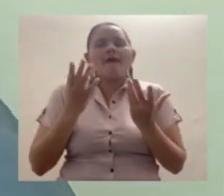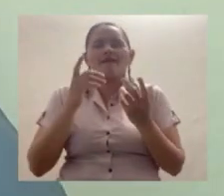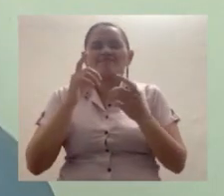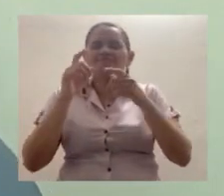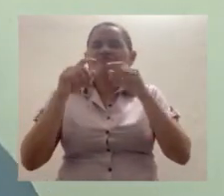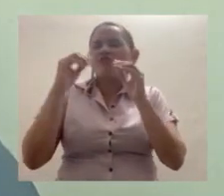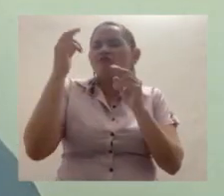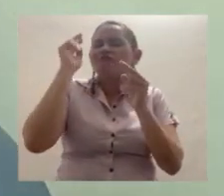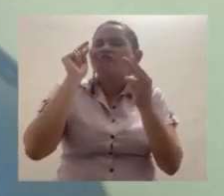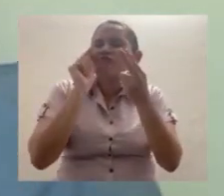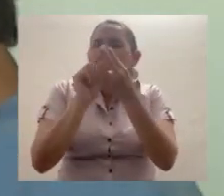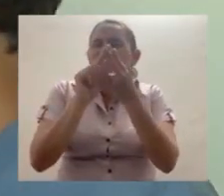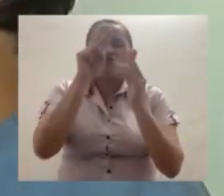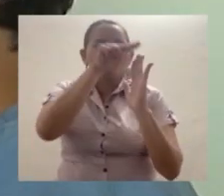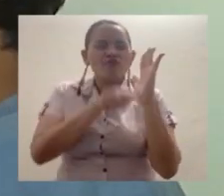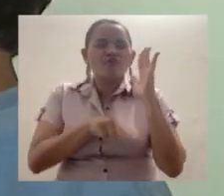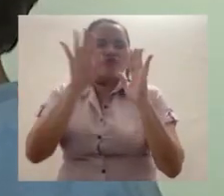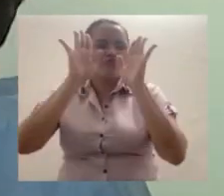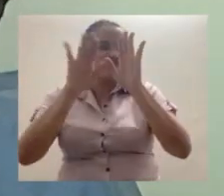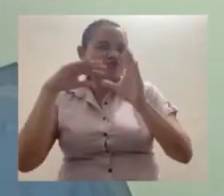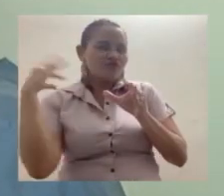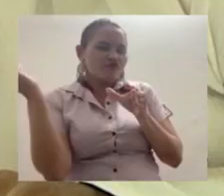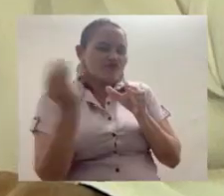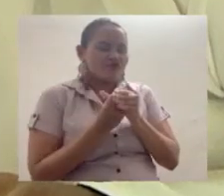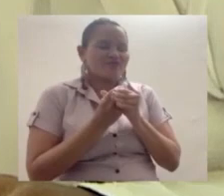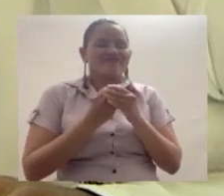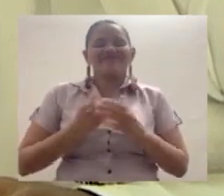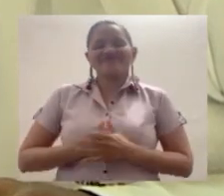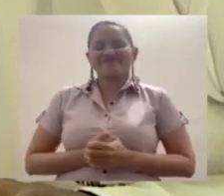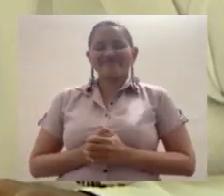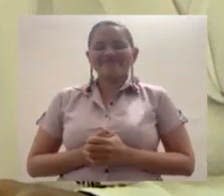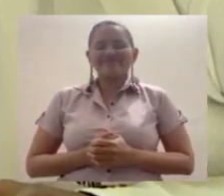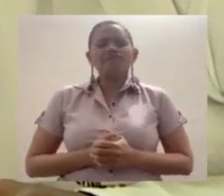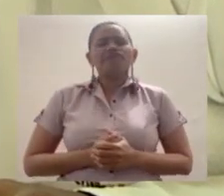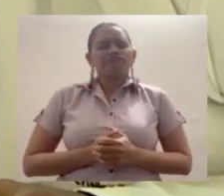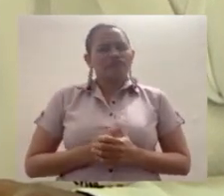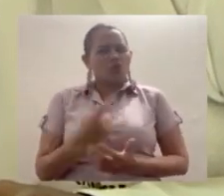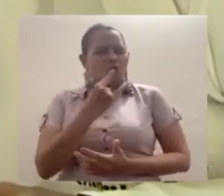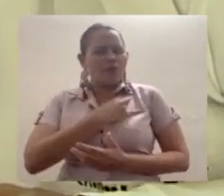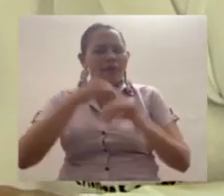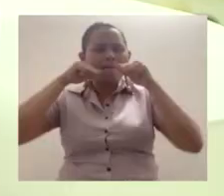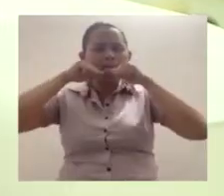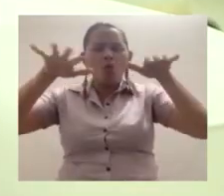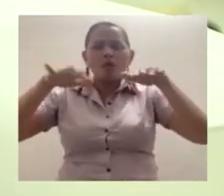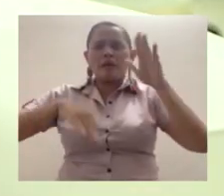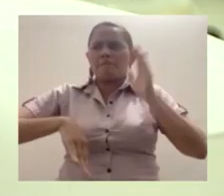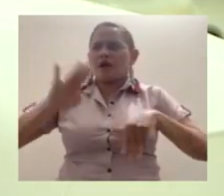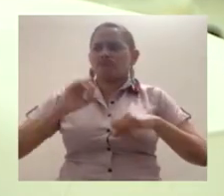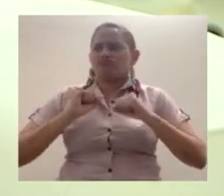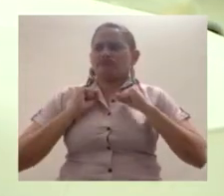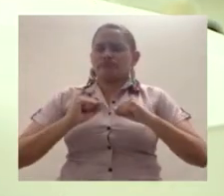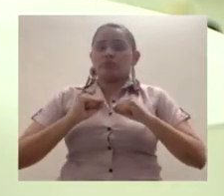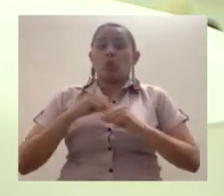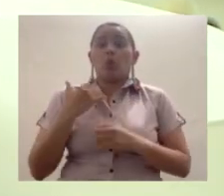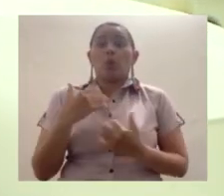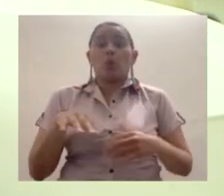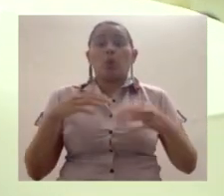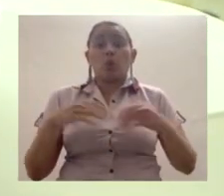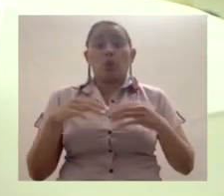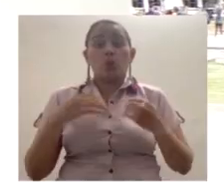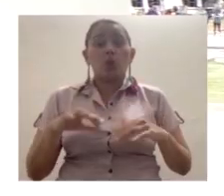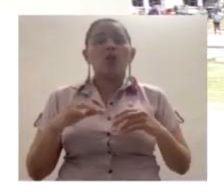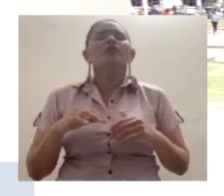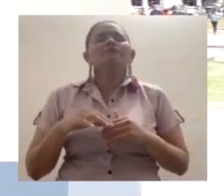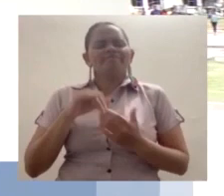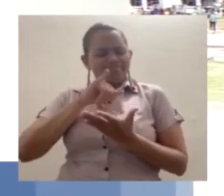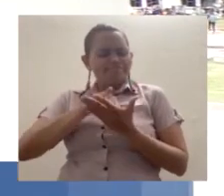de vinculación universidad-empresa-estado que se vienen manejando en la universidad. La universidad pública se está fortaleciendo muchísimo y nosotros como